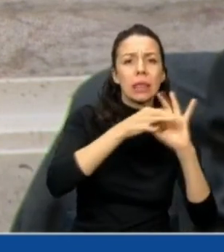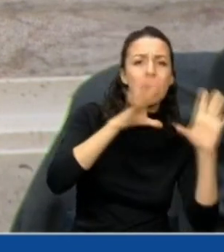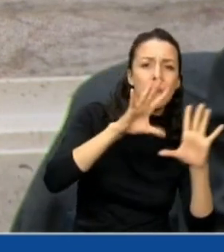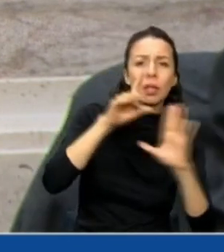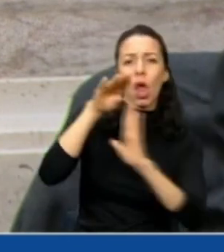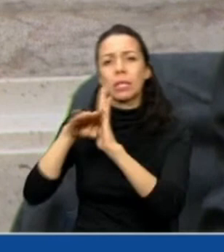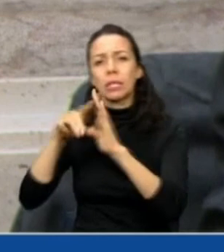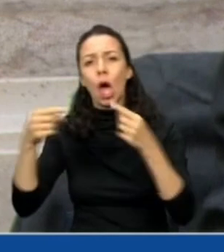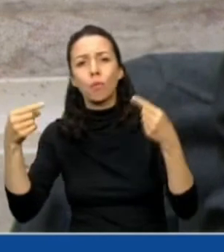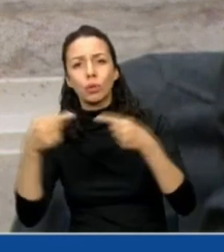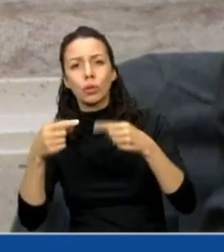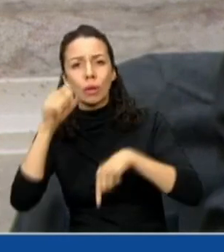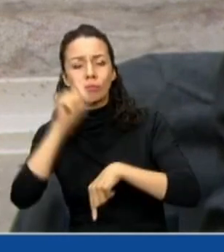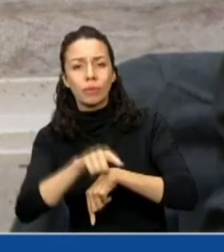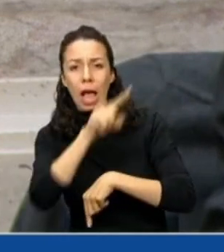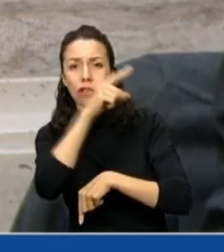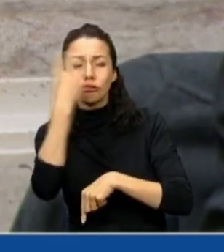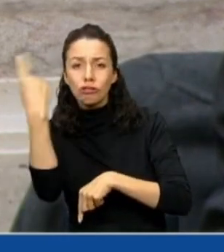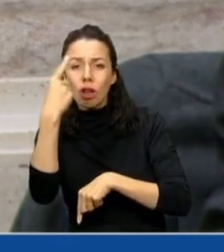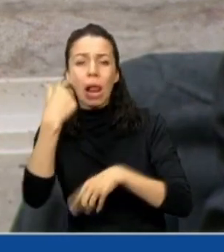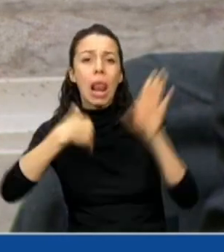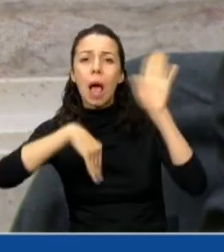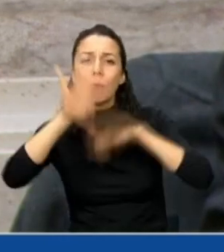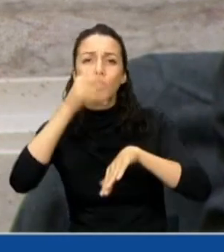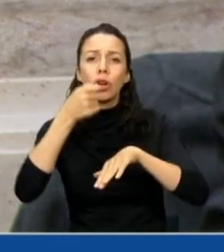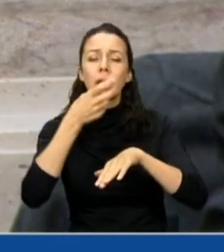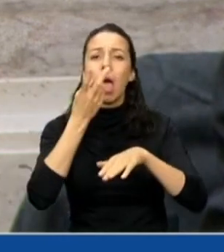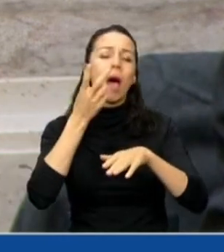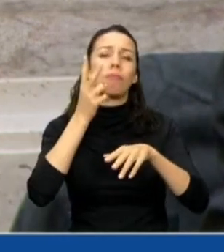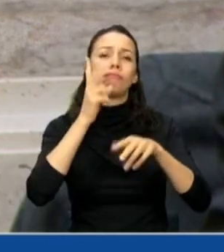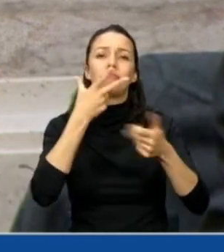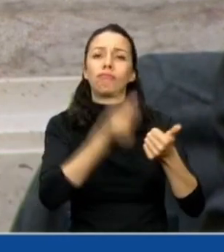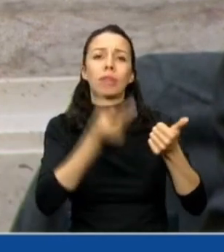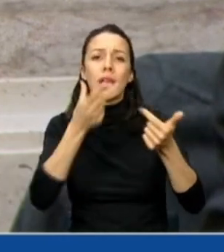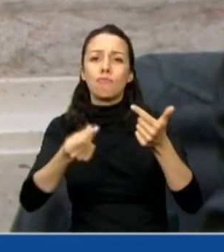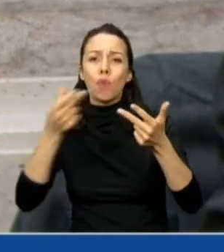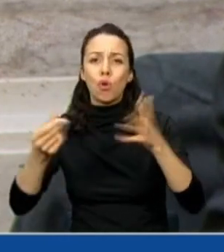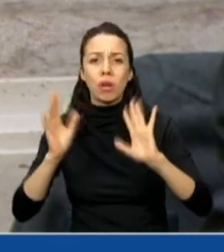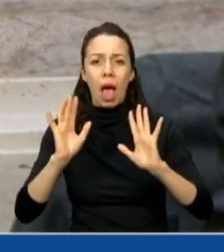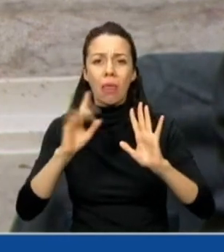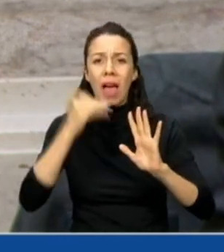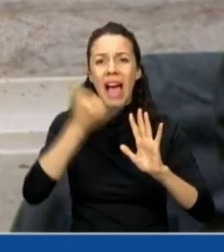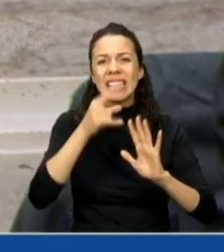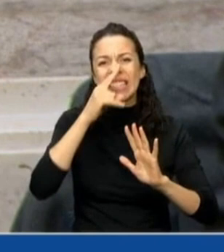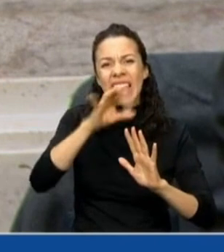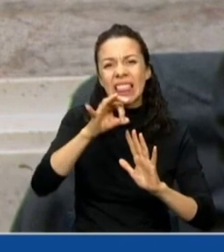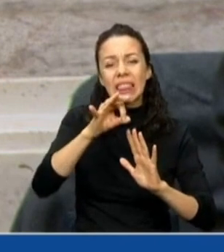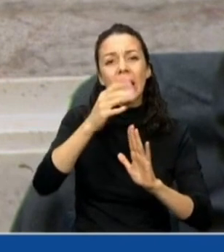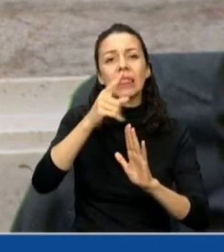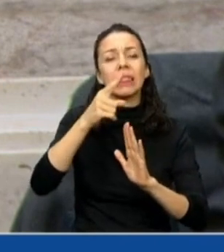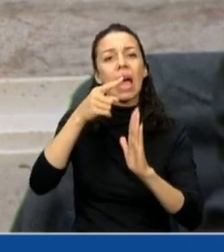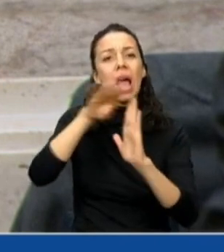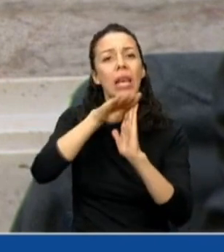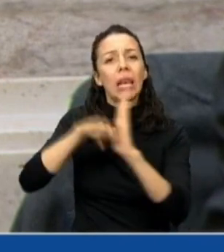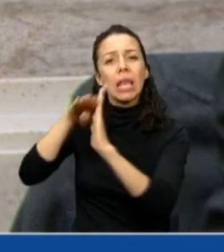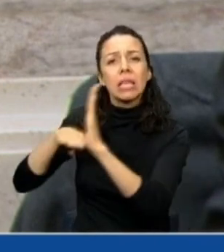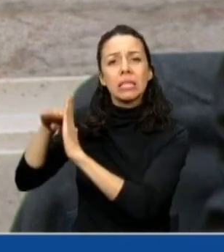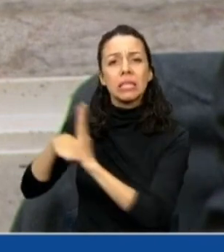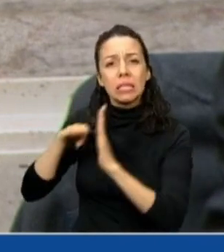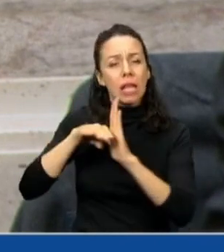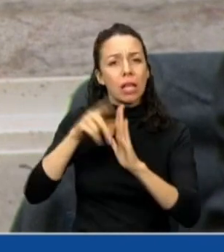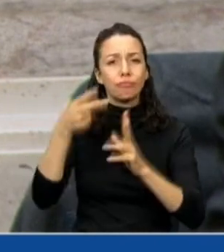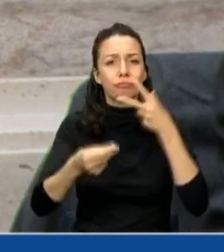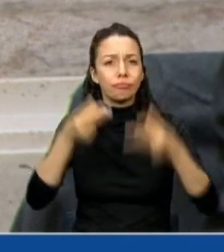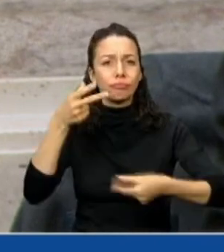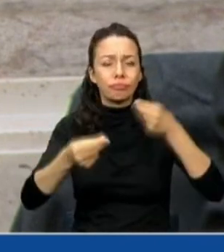opositora a la conducción nacional fueron impugnadas. Más de 70 casos proscriptas de listas. Esto